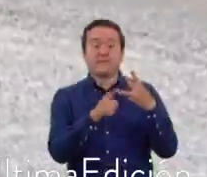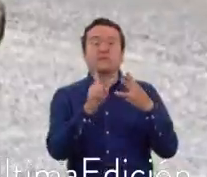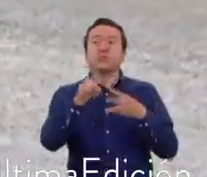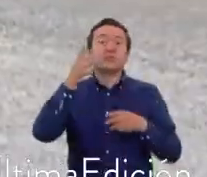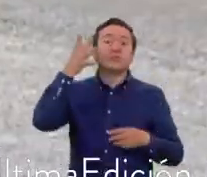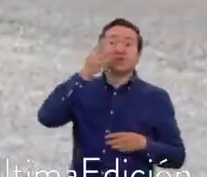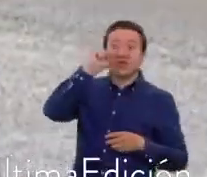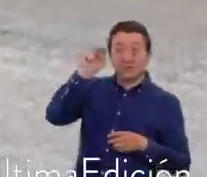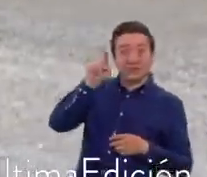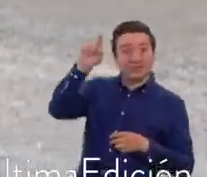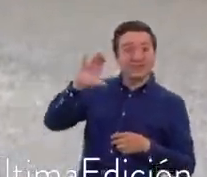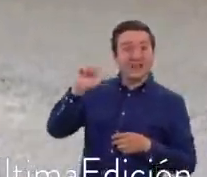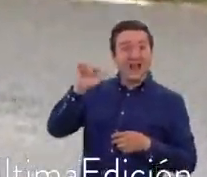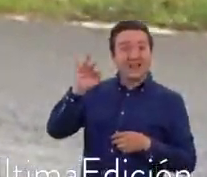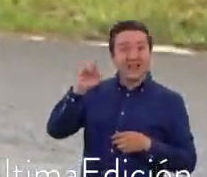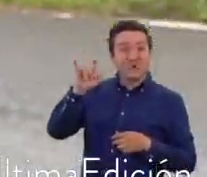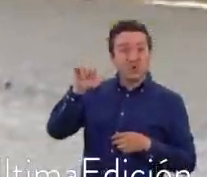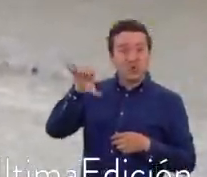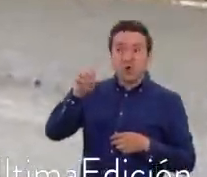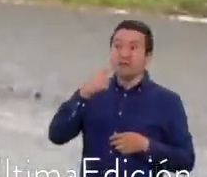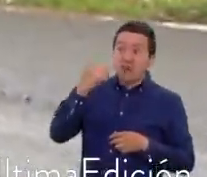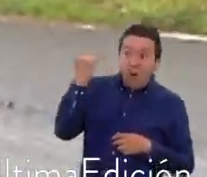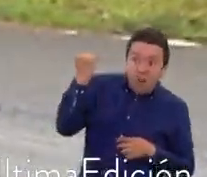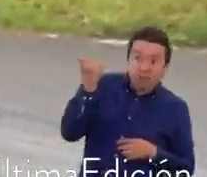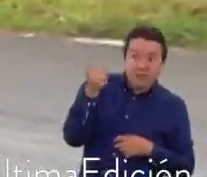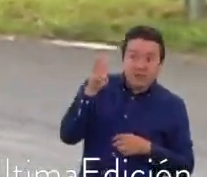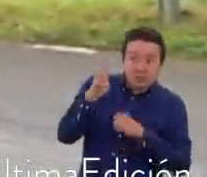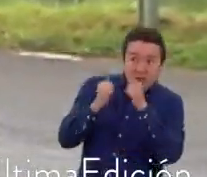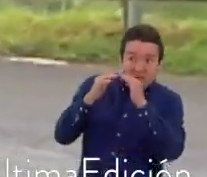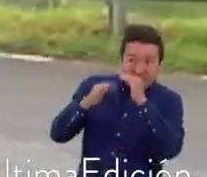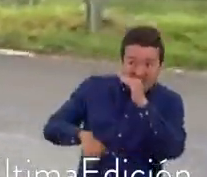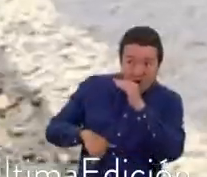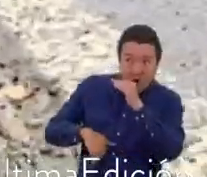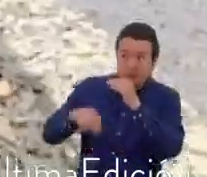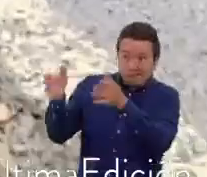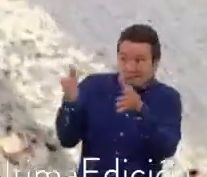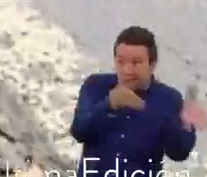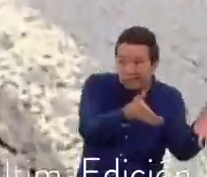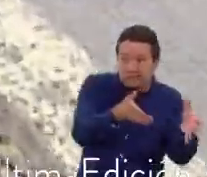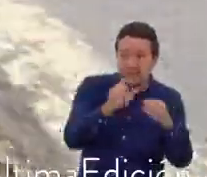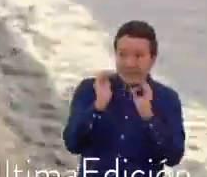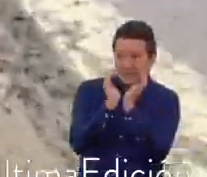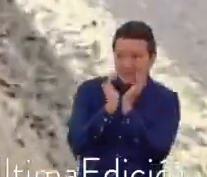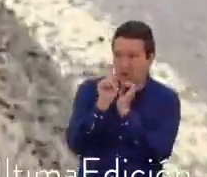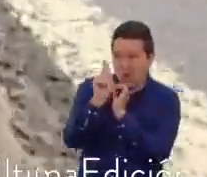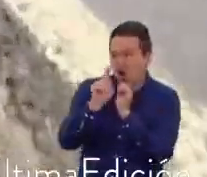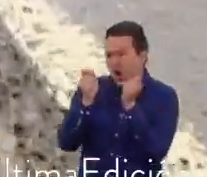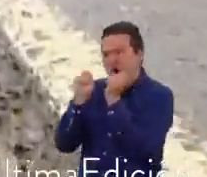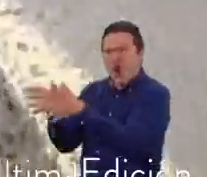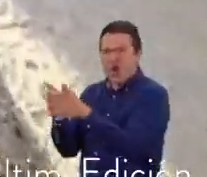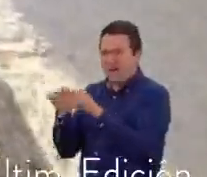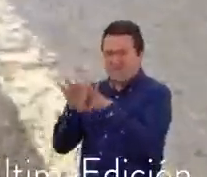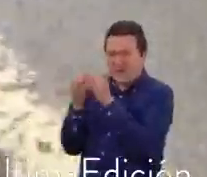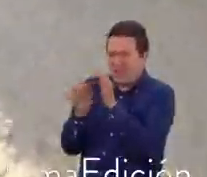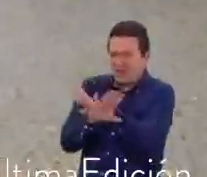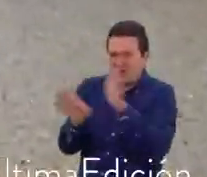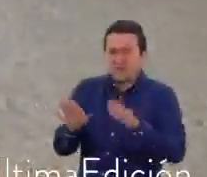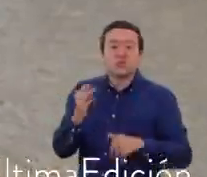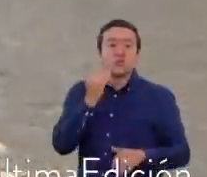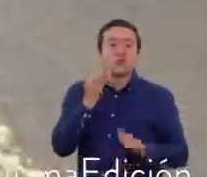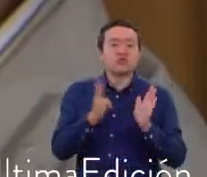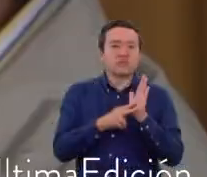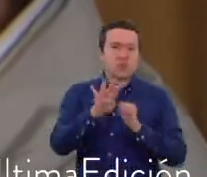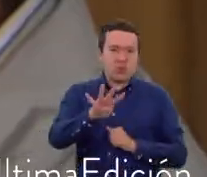no entregar a los menores al icbf sino directamente a sus familias al momento de la desmovilización en 2004 por tal razón